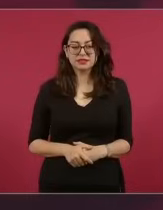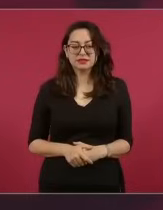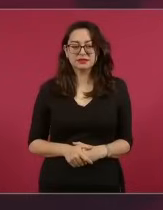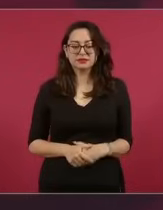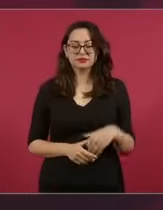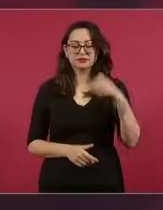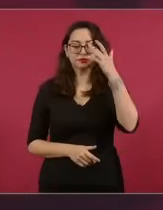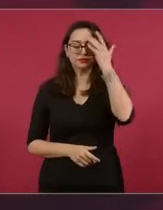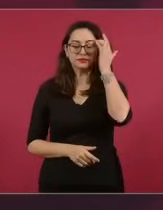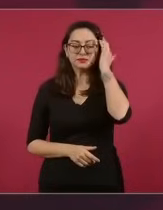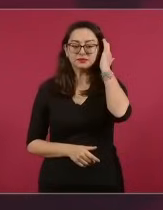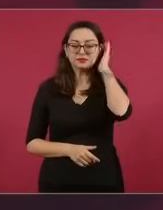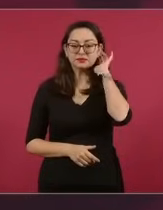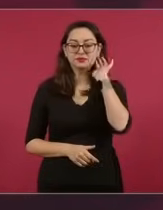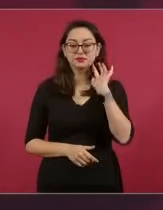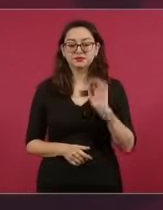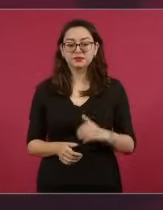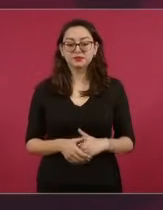Es que